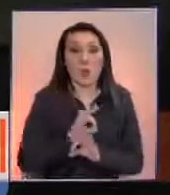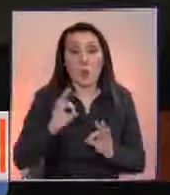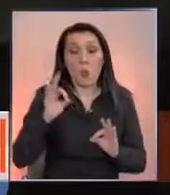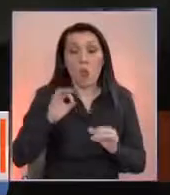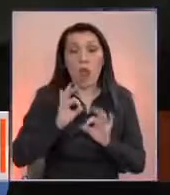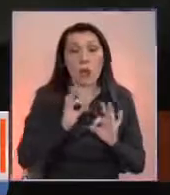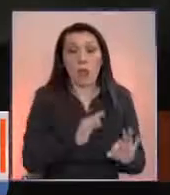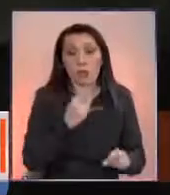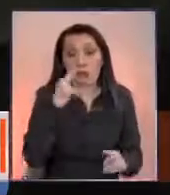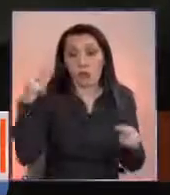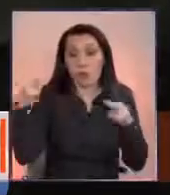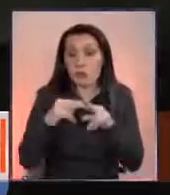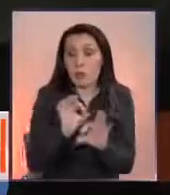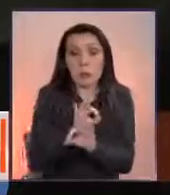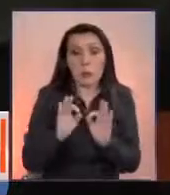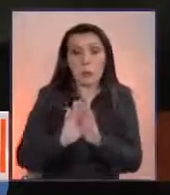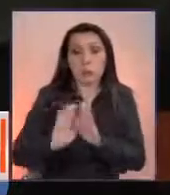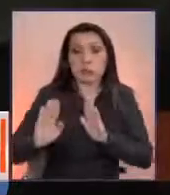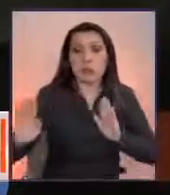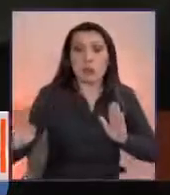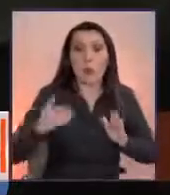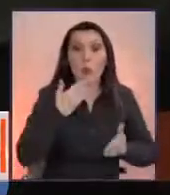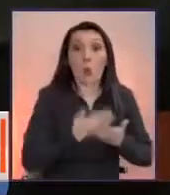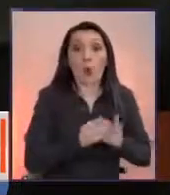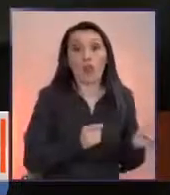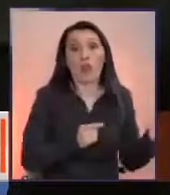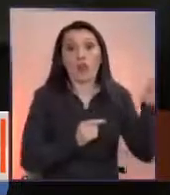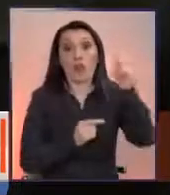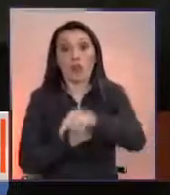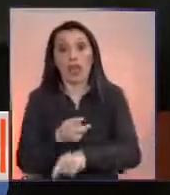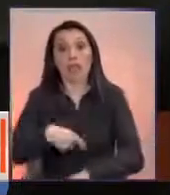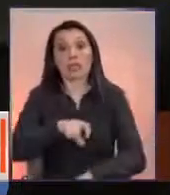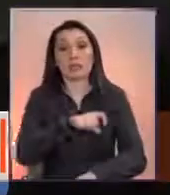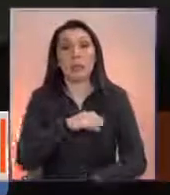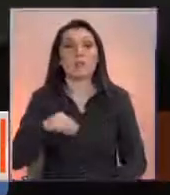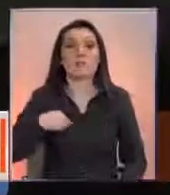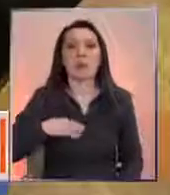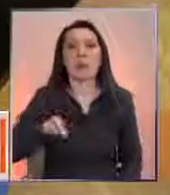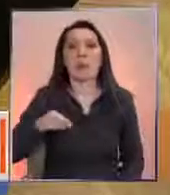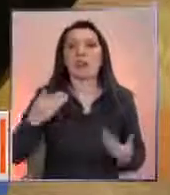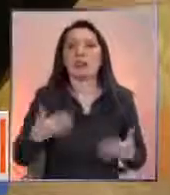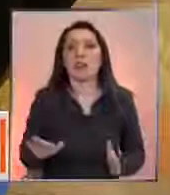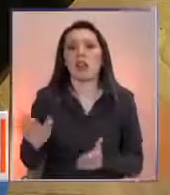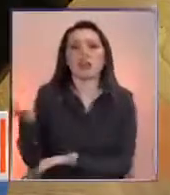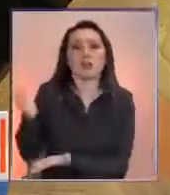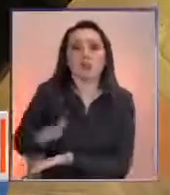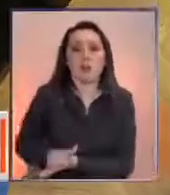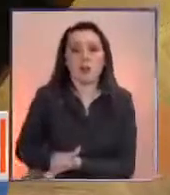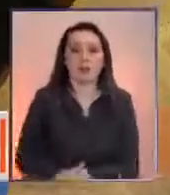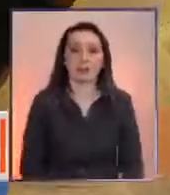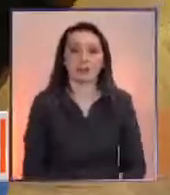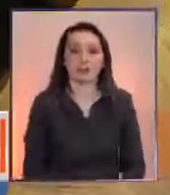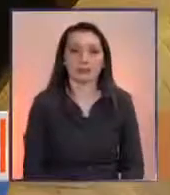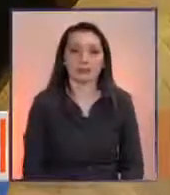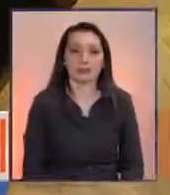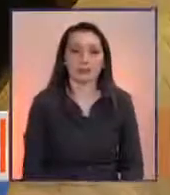a ver. Ya volví a España por primera vez y a mi papá había fallecido.